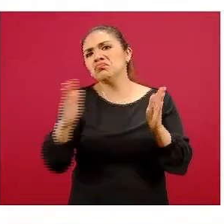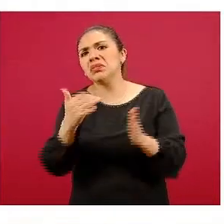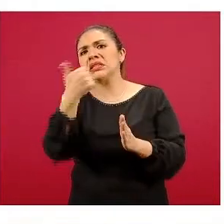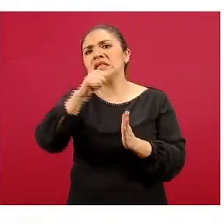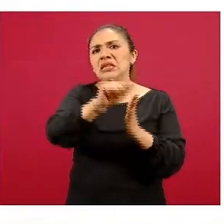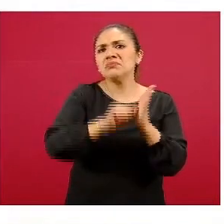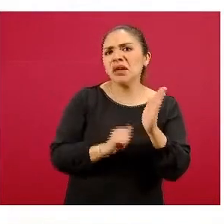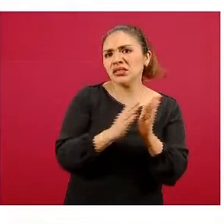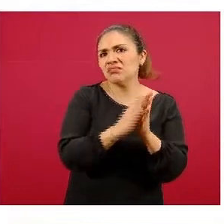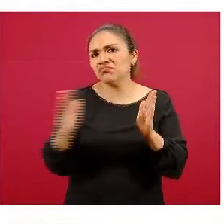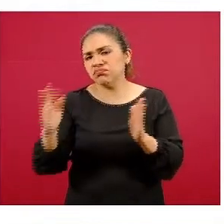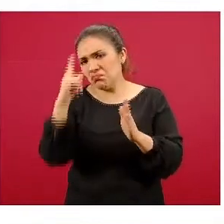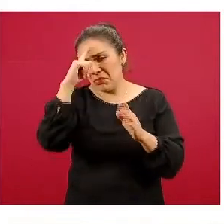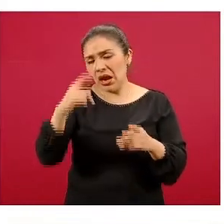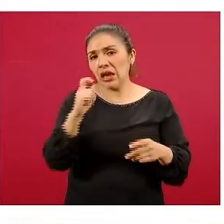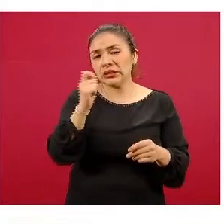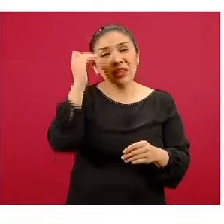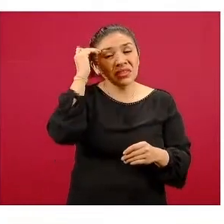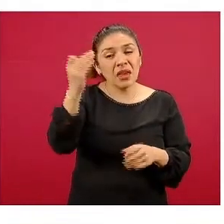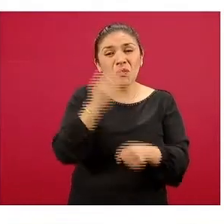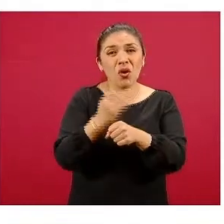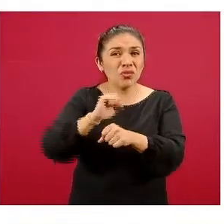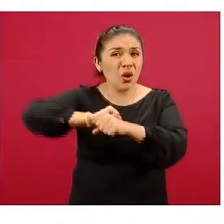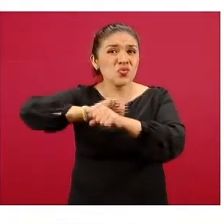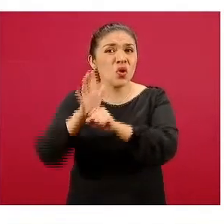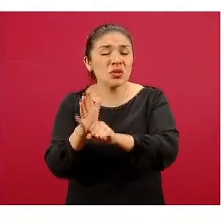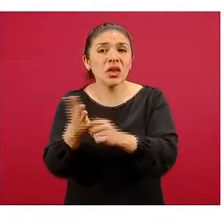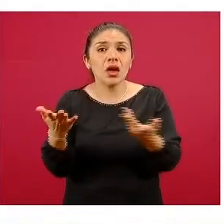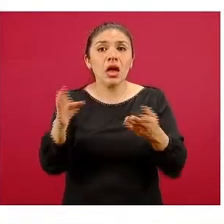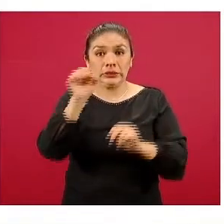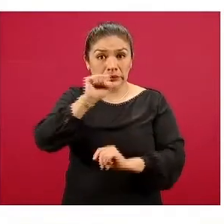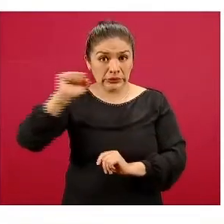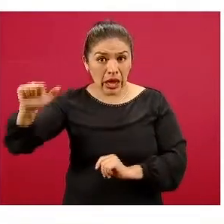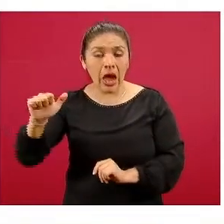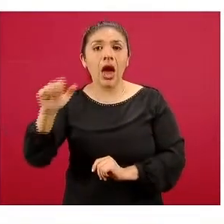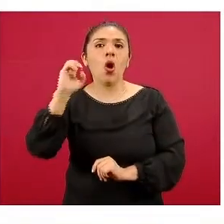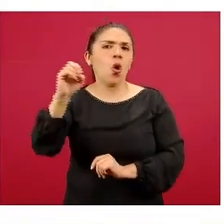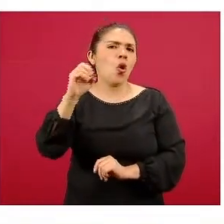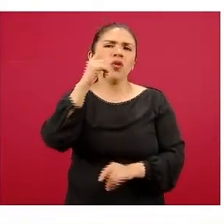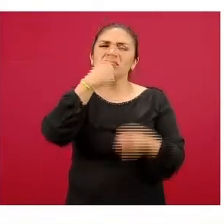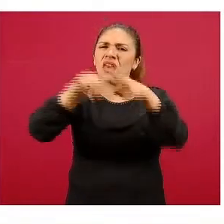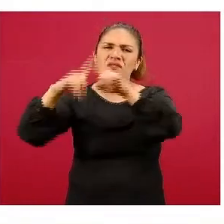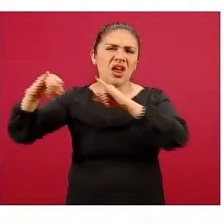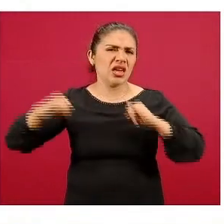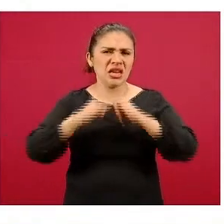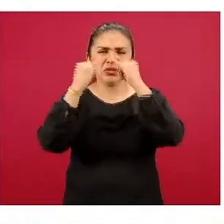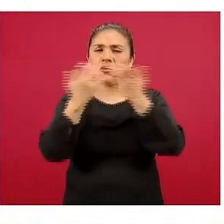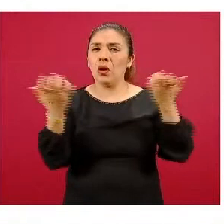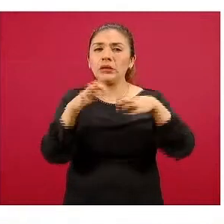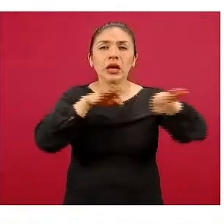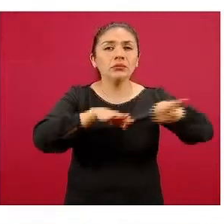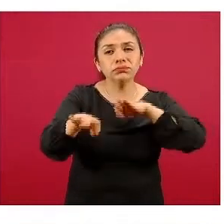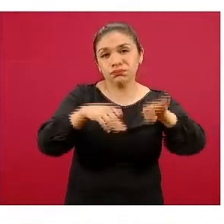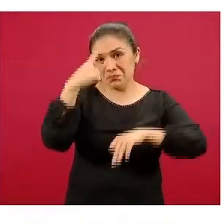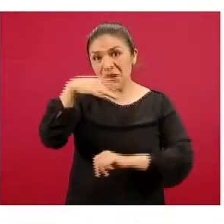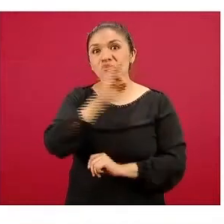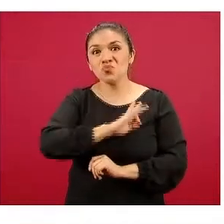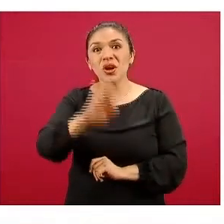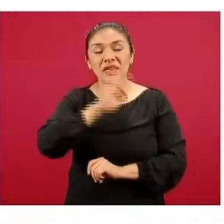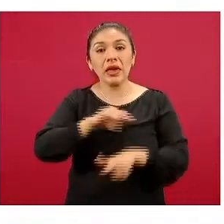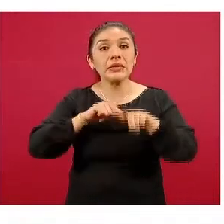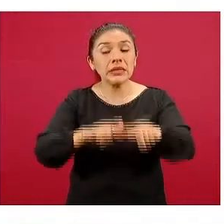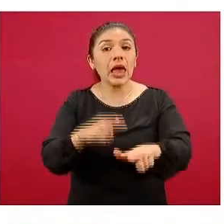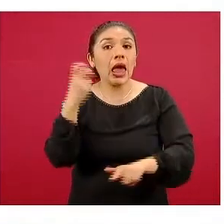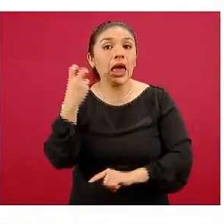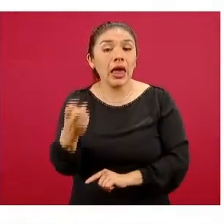durante toda esta temporada en términos de Secretaría de Salud, y todo el resto de las instituciones han trabajado para lograrlo, y continuar